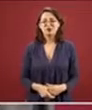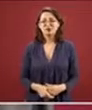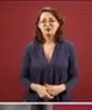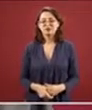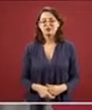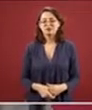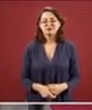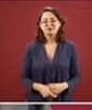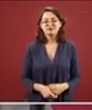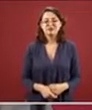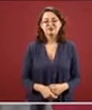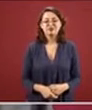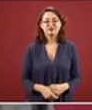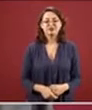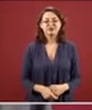Entonces, sí hay